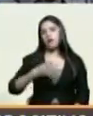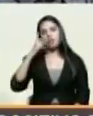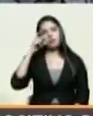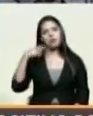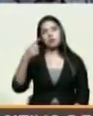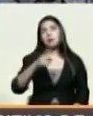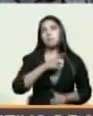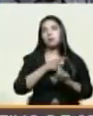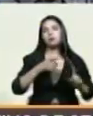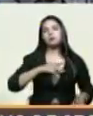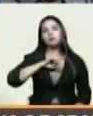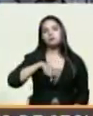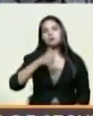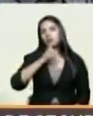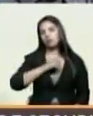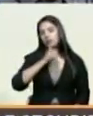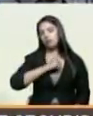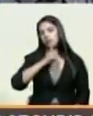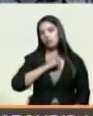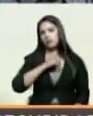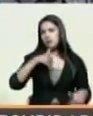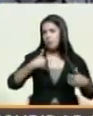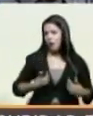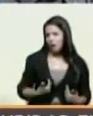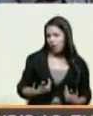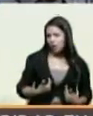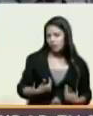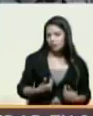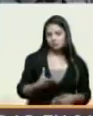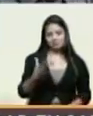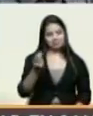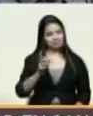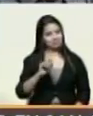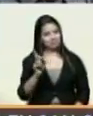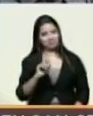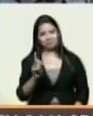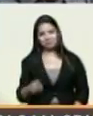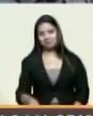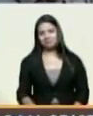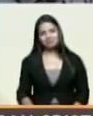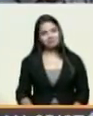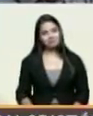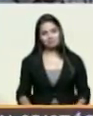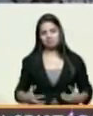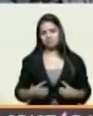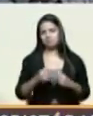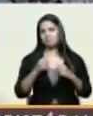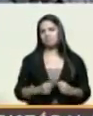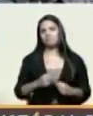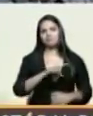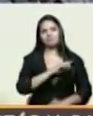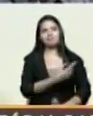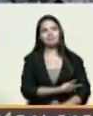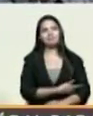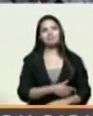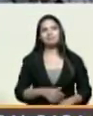aguanta. ¿Nos vamos a rendir? ¿Nos vamos a rendir? No tenemos ninguna intención de